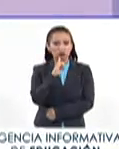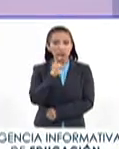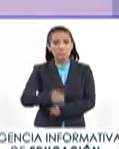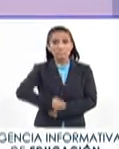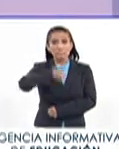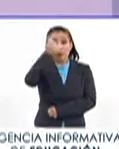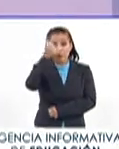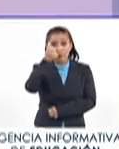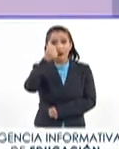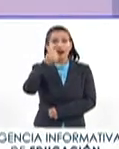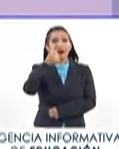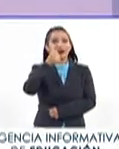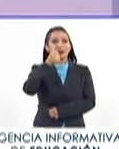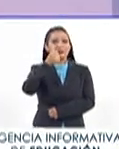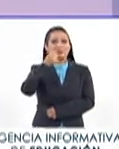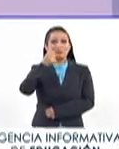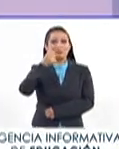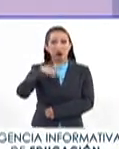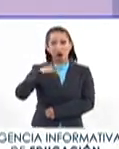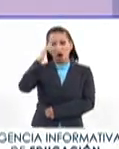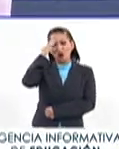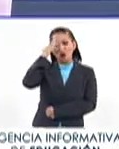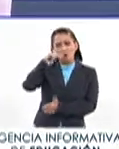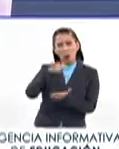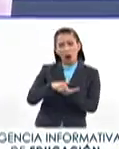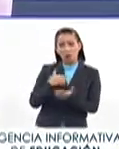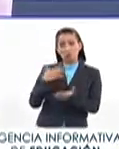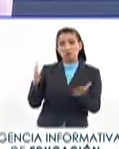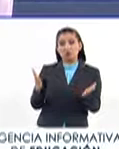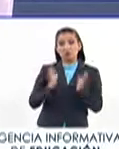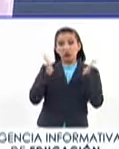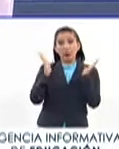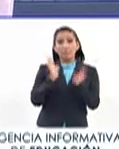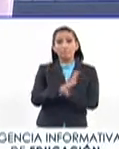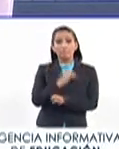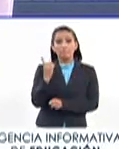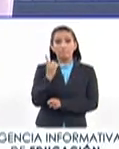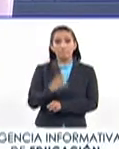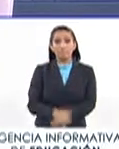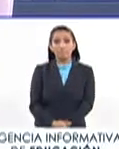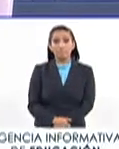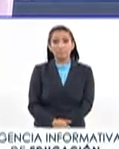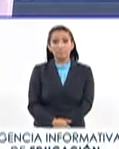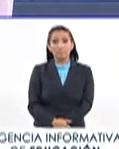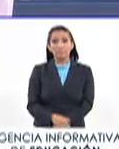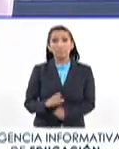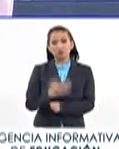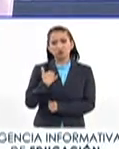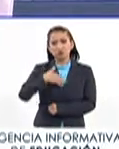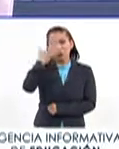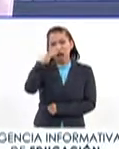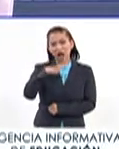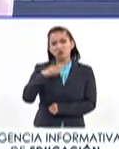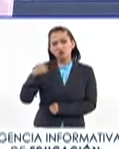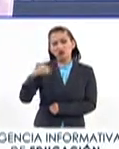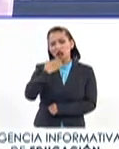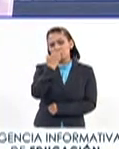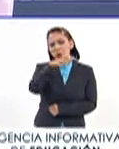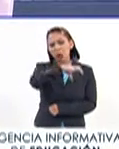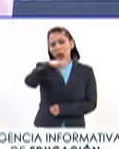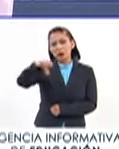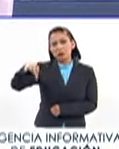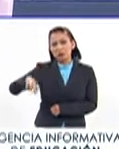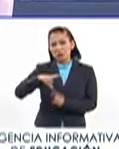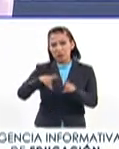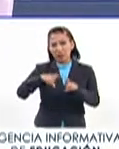la primera vez que conozco un lugar así. ¿Por qué? Porque sabemos que hay muchas instituciones